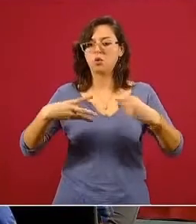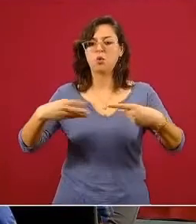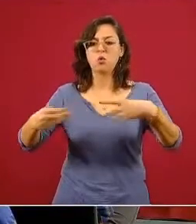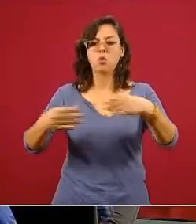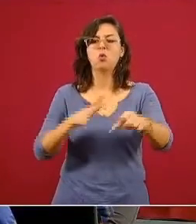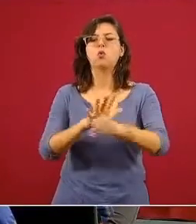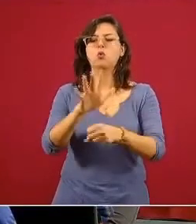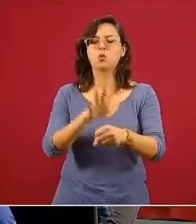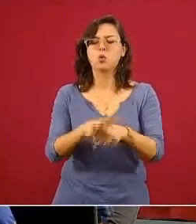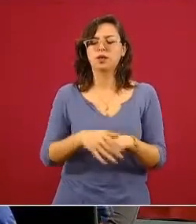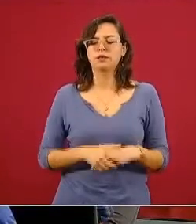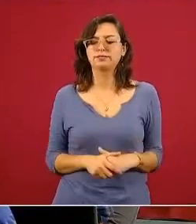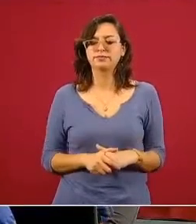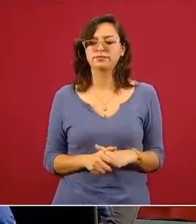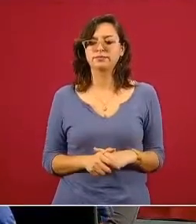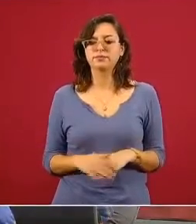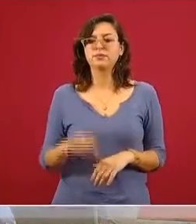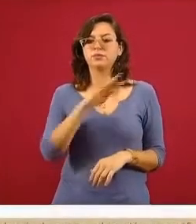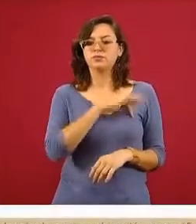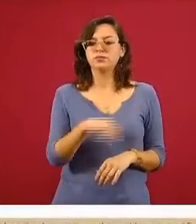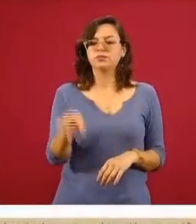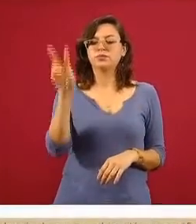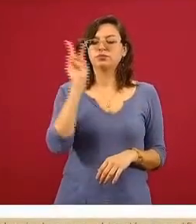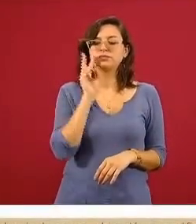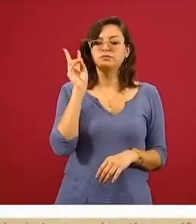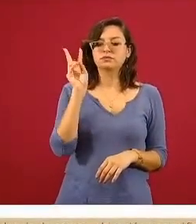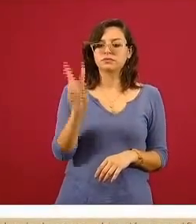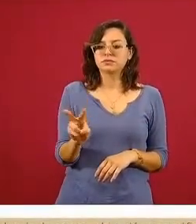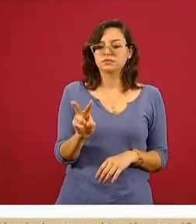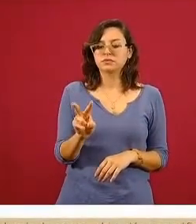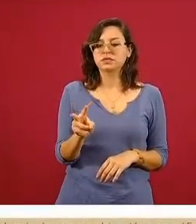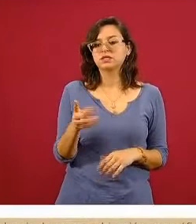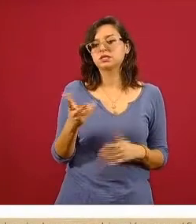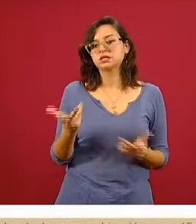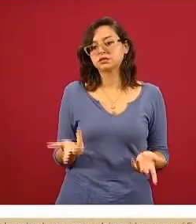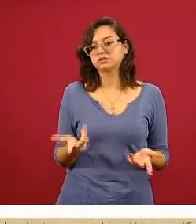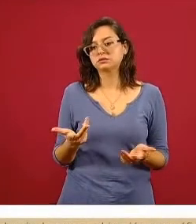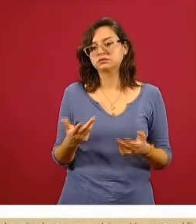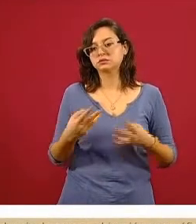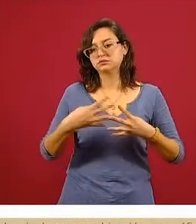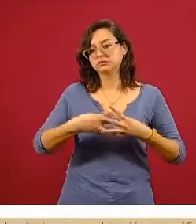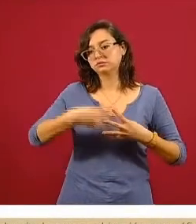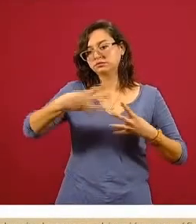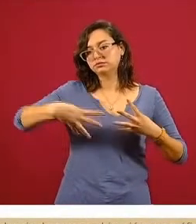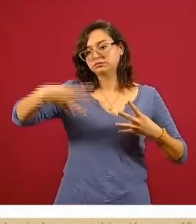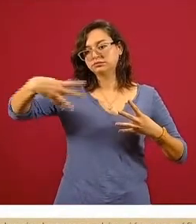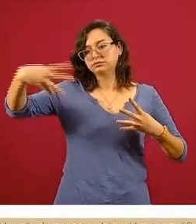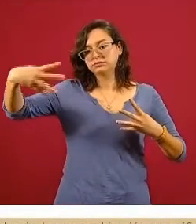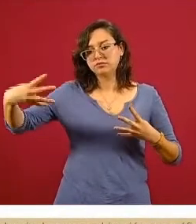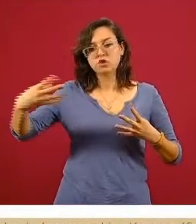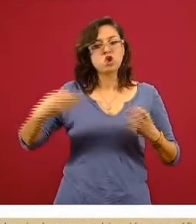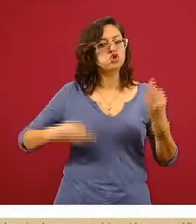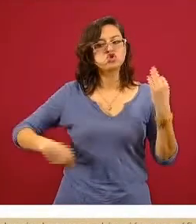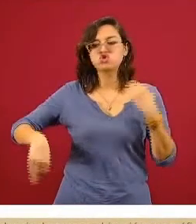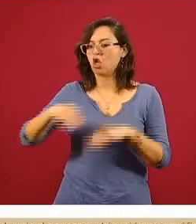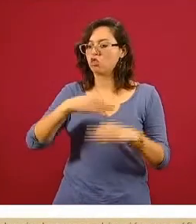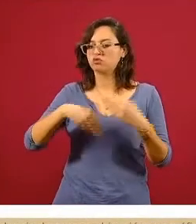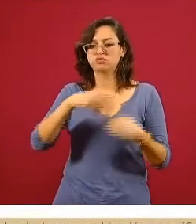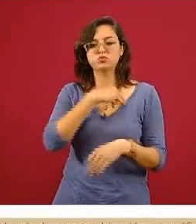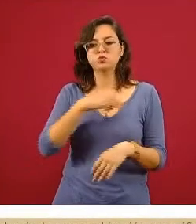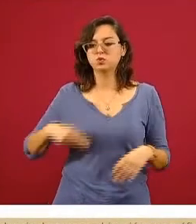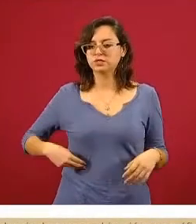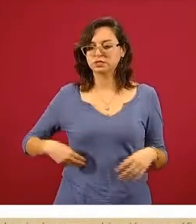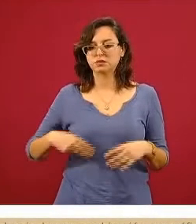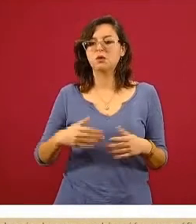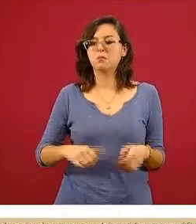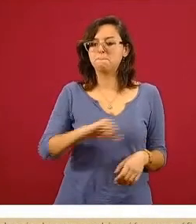su epidemia. Si pueden ver, antes de hablar de cada uno de ellos o diferenciarlos, pues prácticamente todos ellos tienen